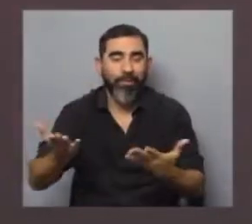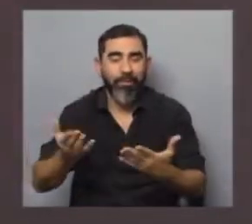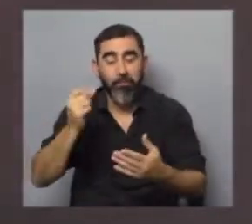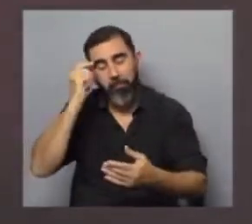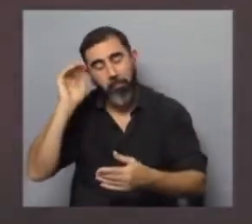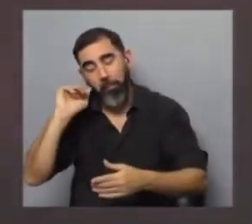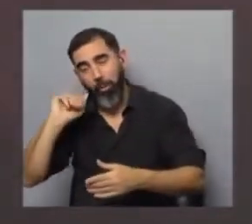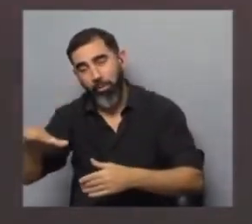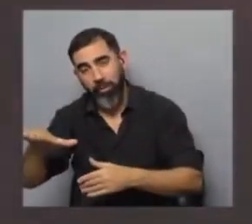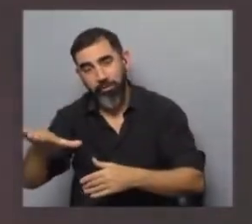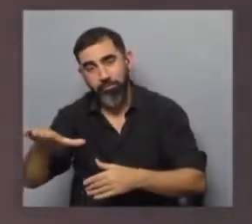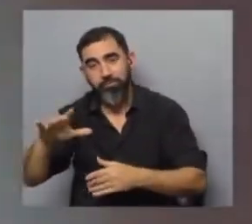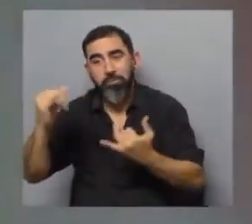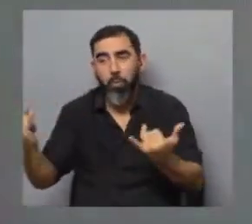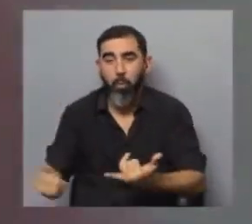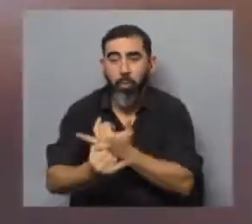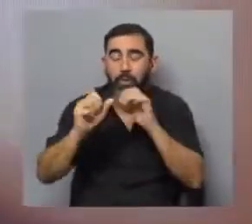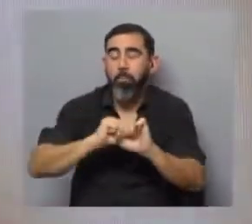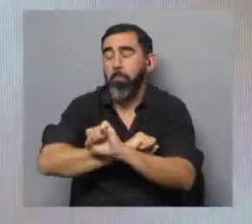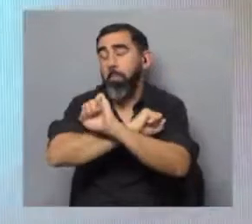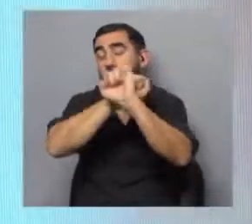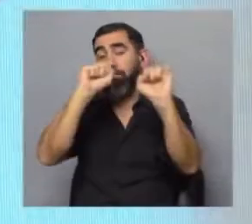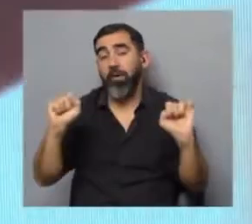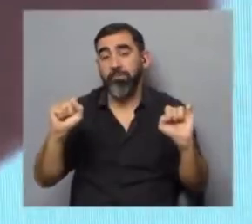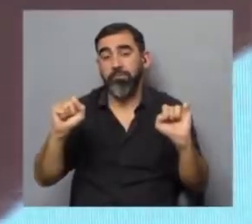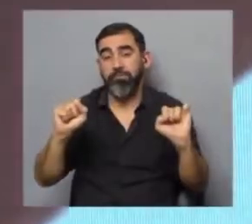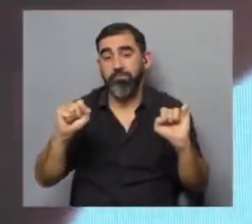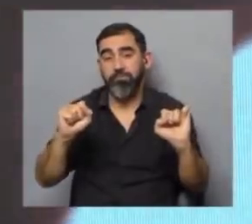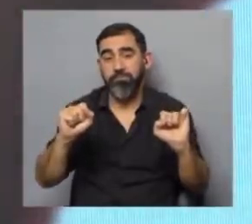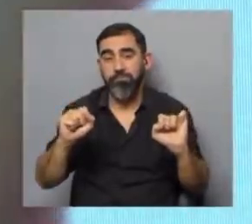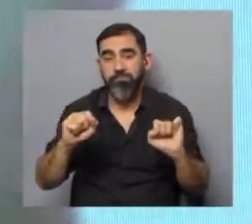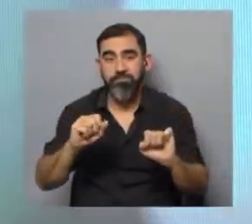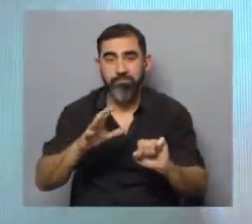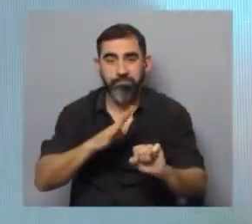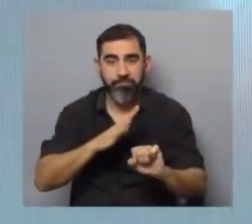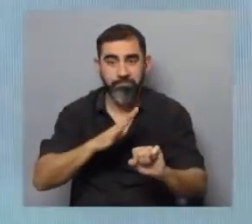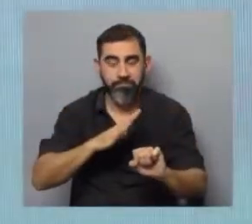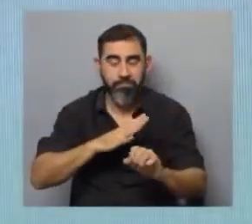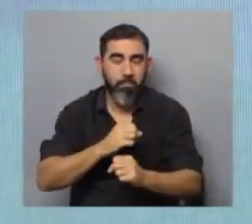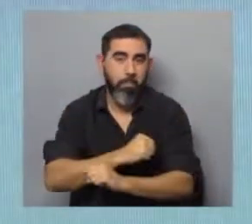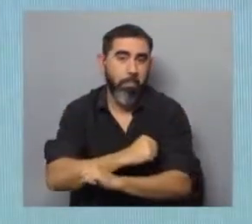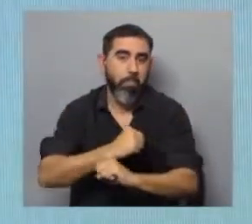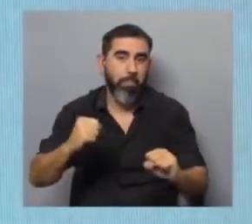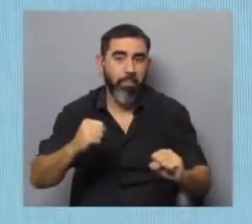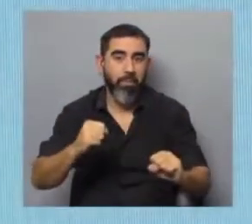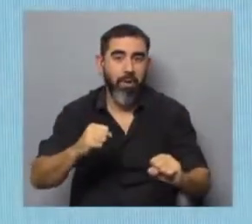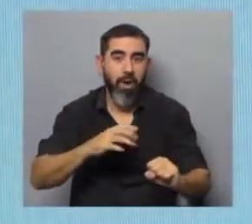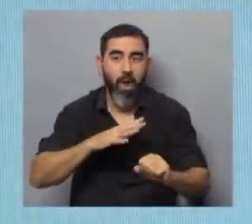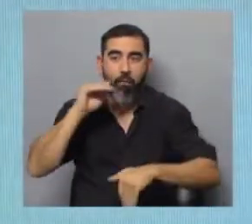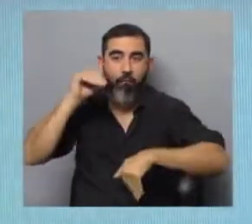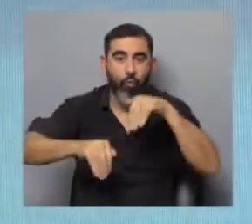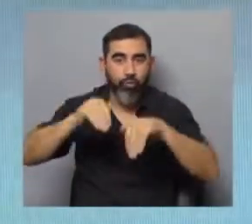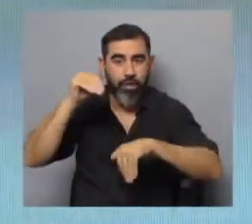dormir. Y al otro día cuando me desperté, aquello era una cosa, digamos, y había habido una